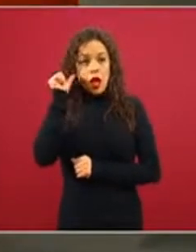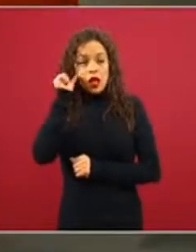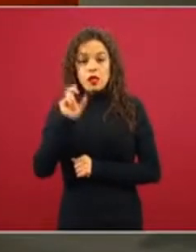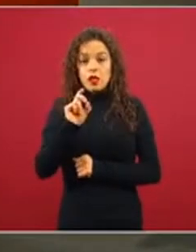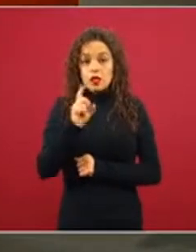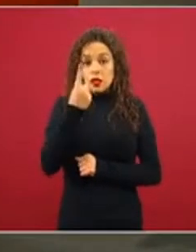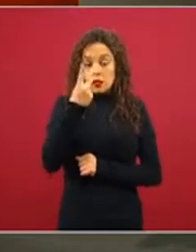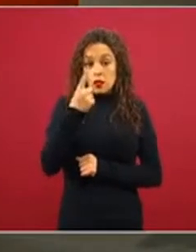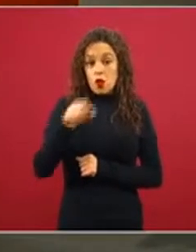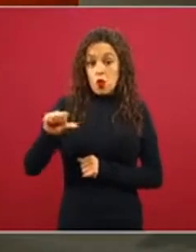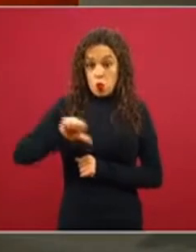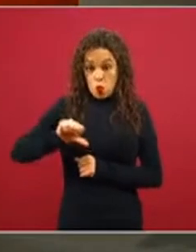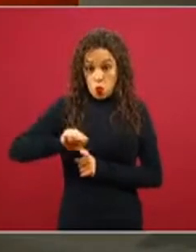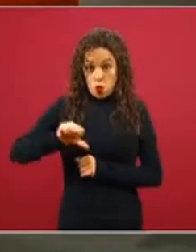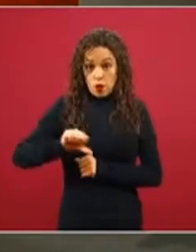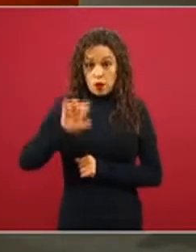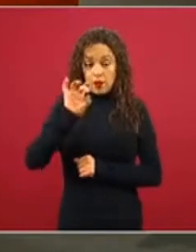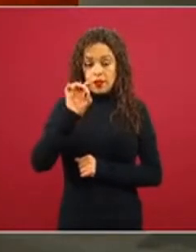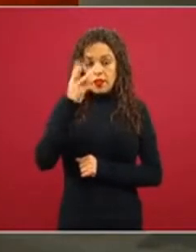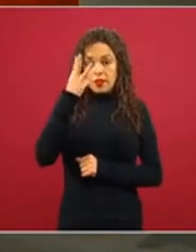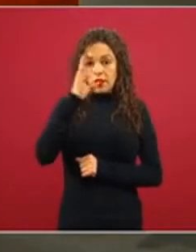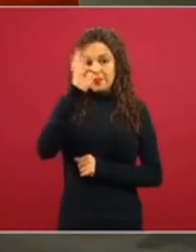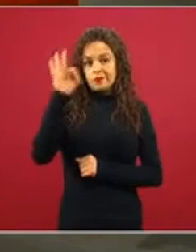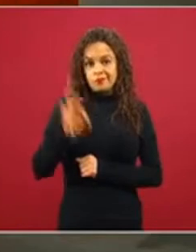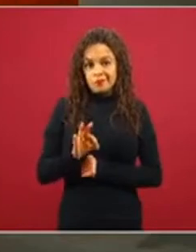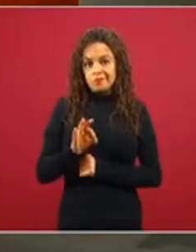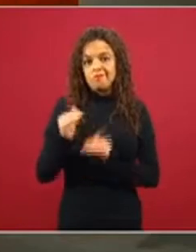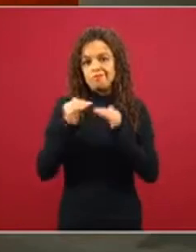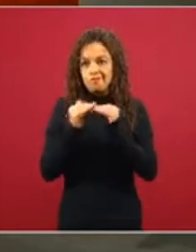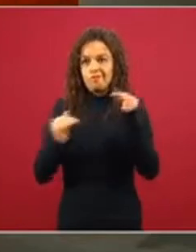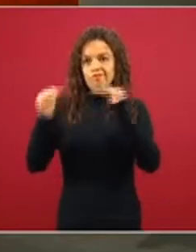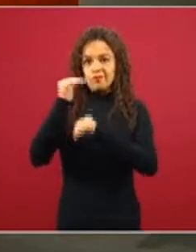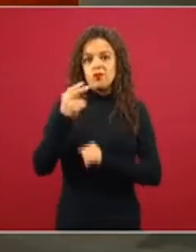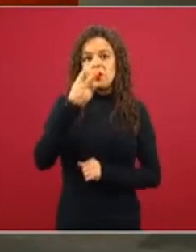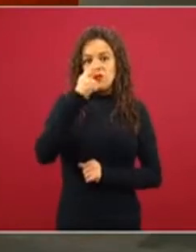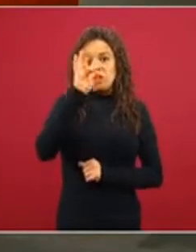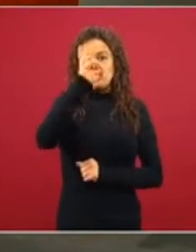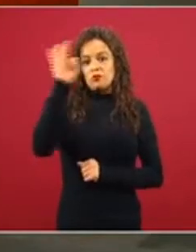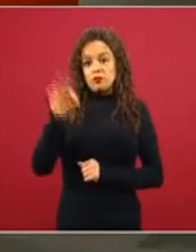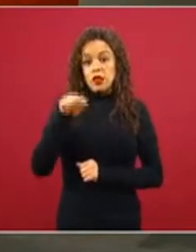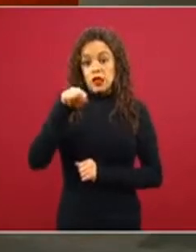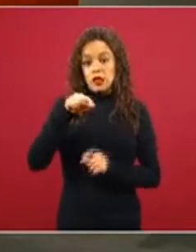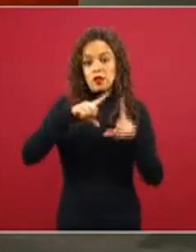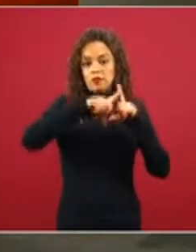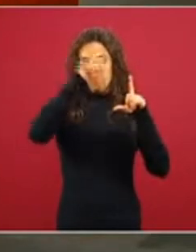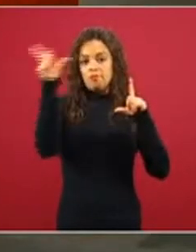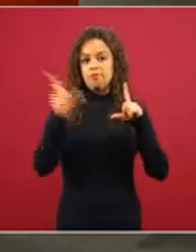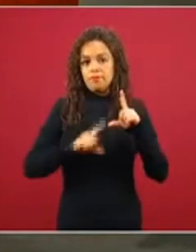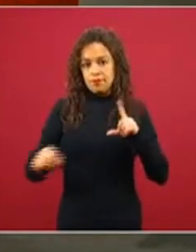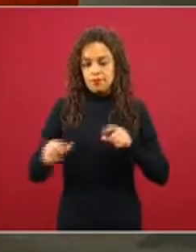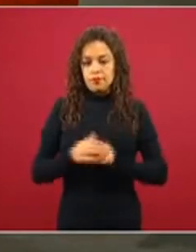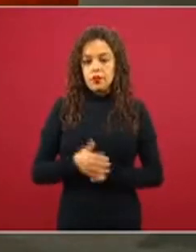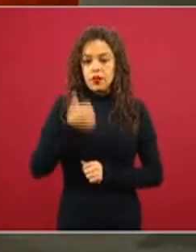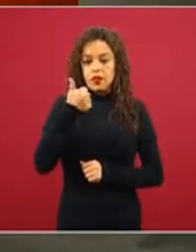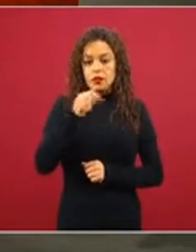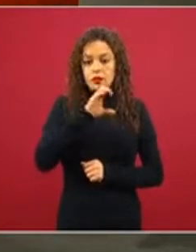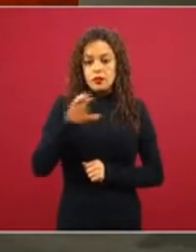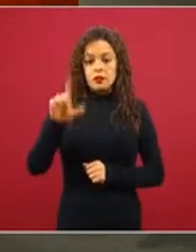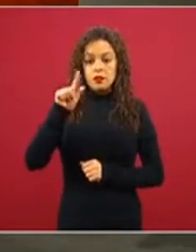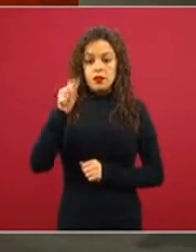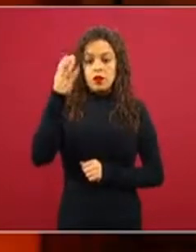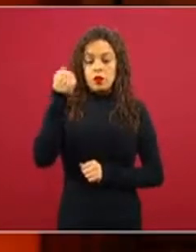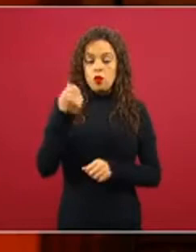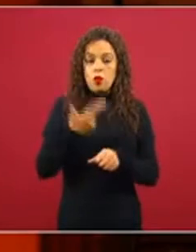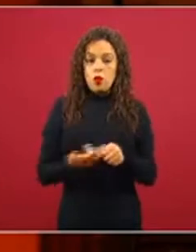se incrementa al 33% y esto es el nacional. Son 679 hospitales los que